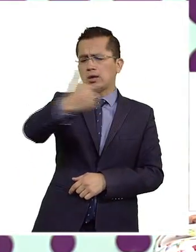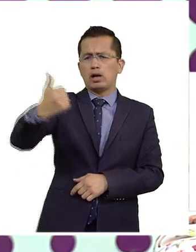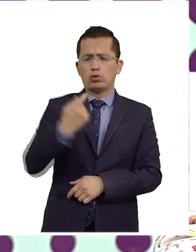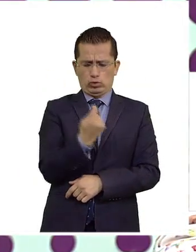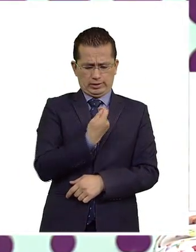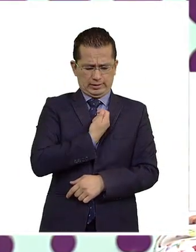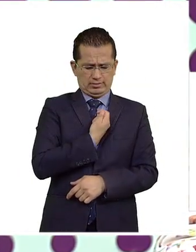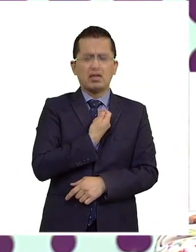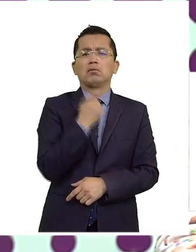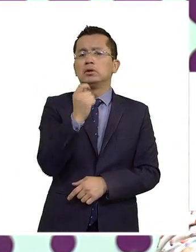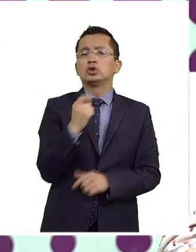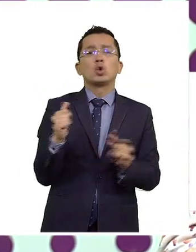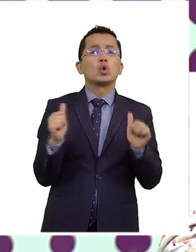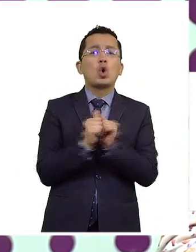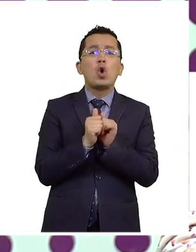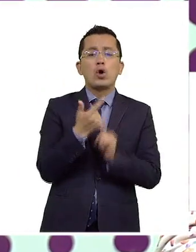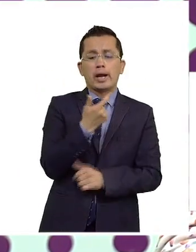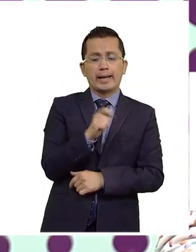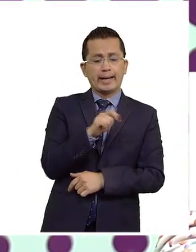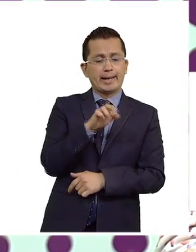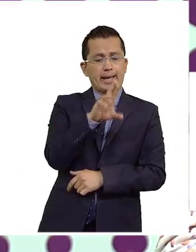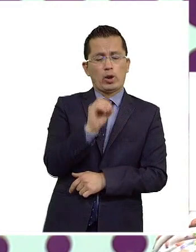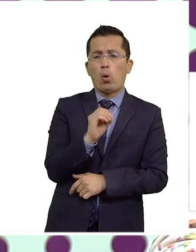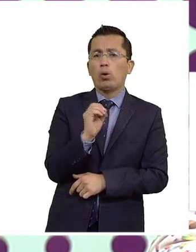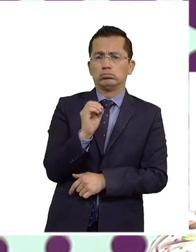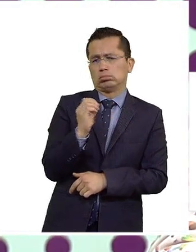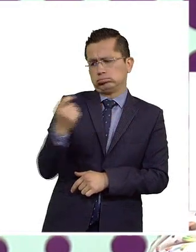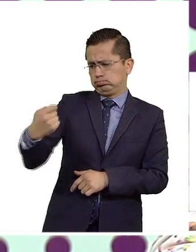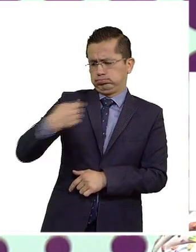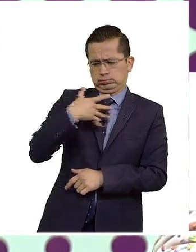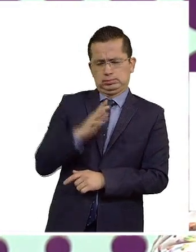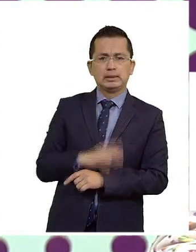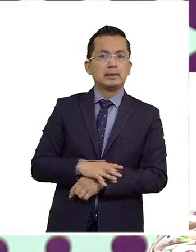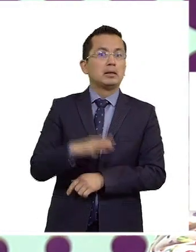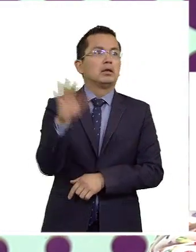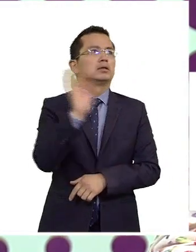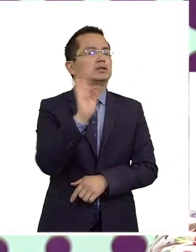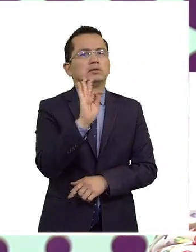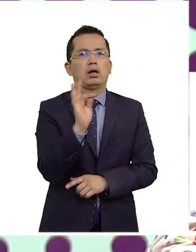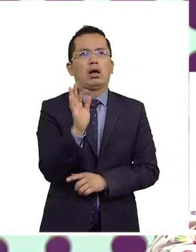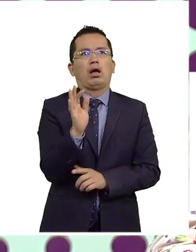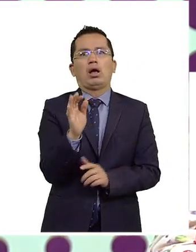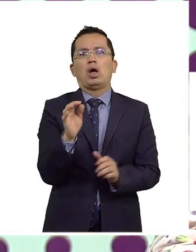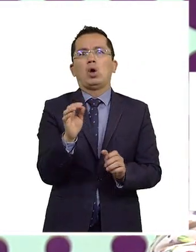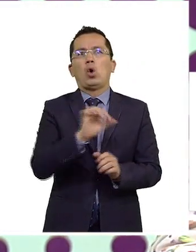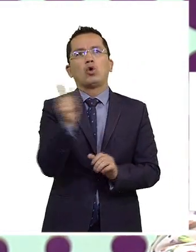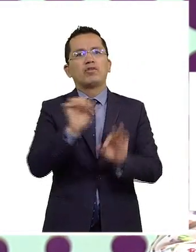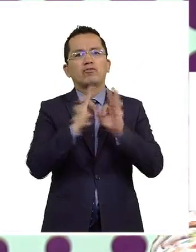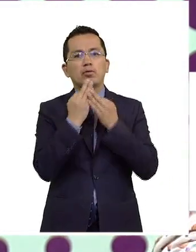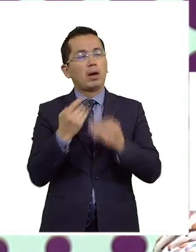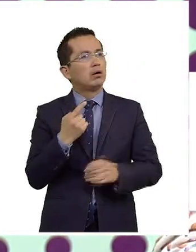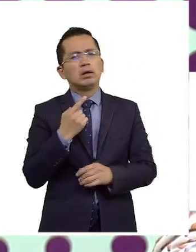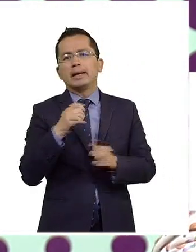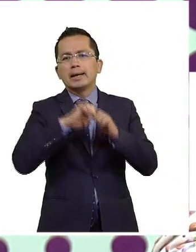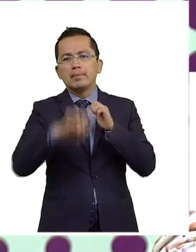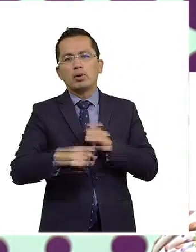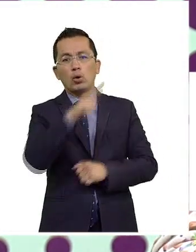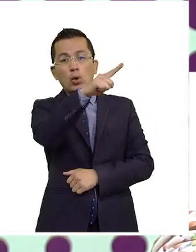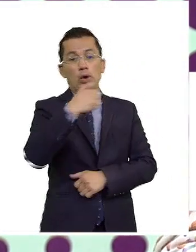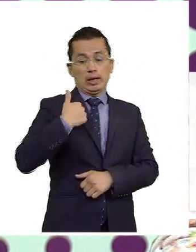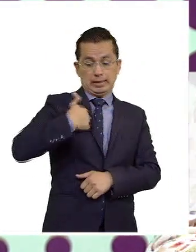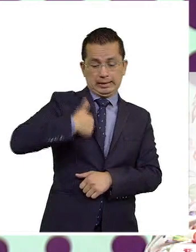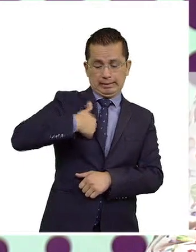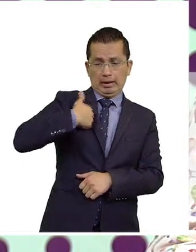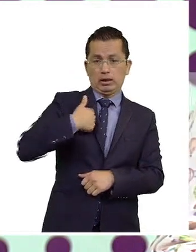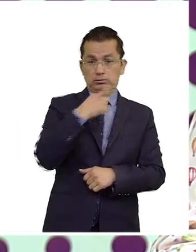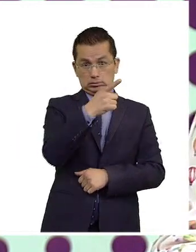por un género. Por supuesto que si estuviéramos en otro Claro. contexto, como ahora ocurre en Canadá, donde la gente no se le asigna género al nacer,